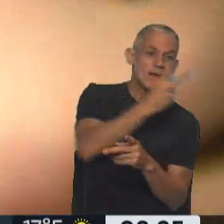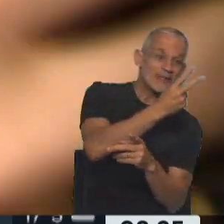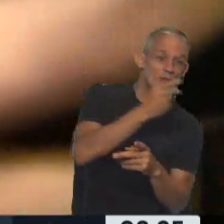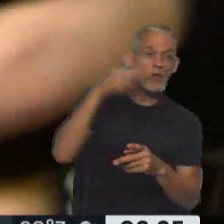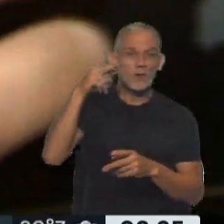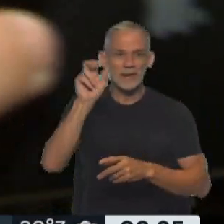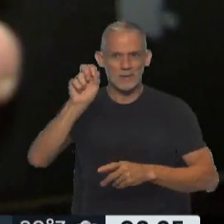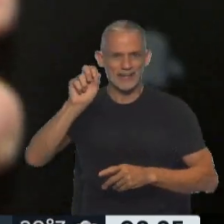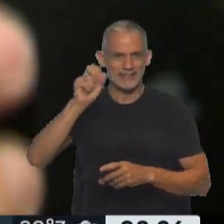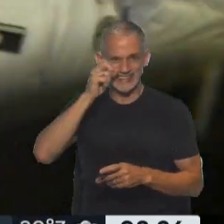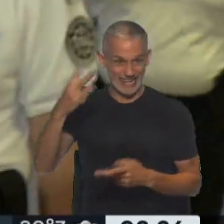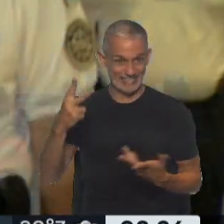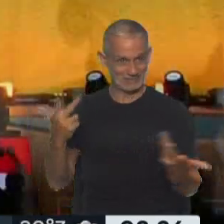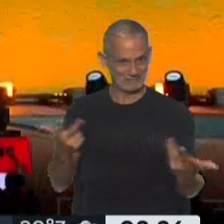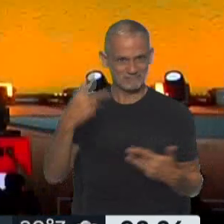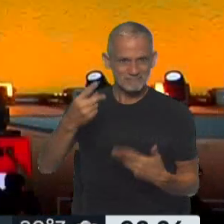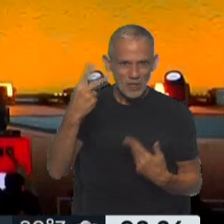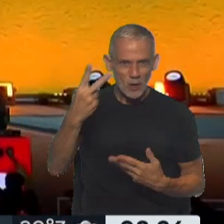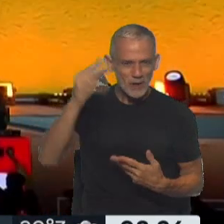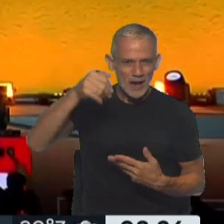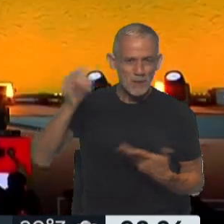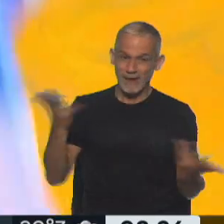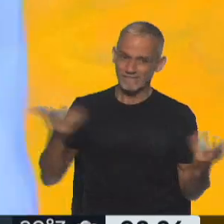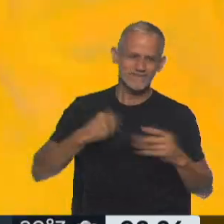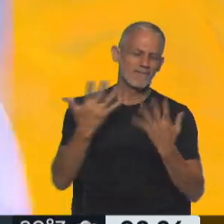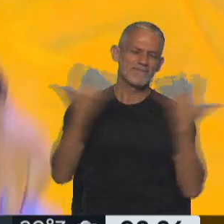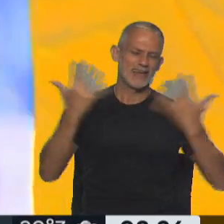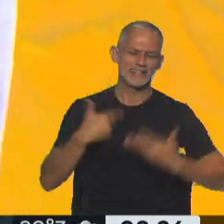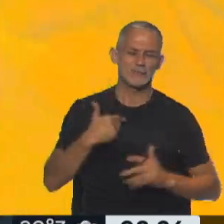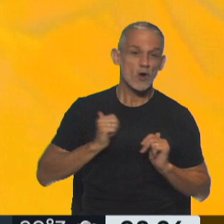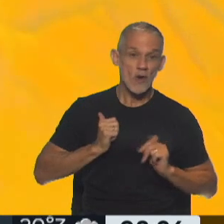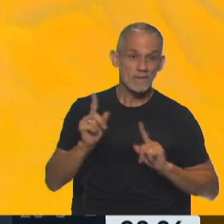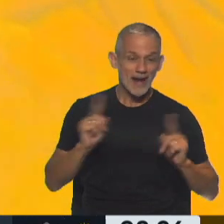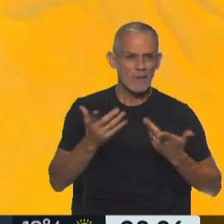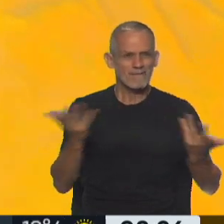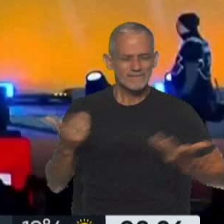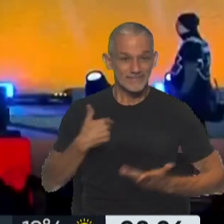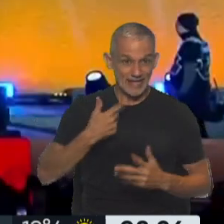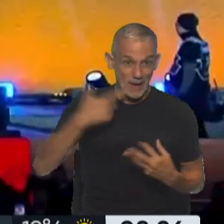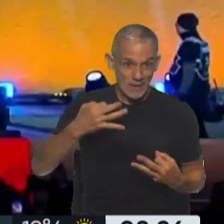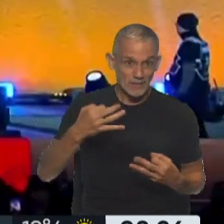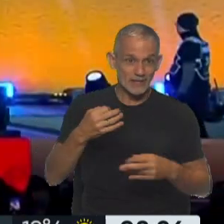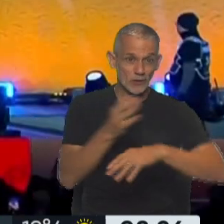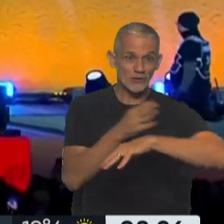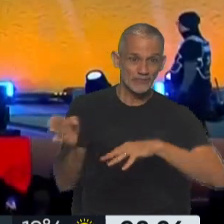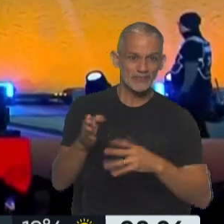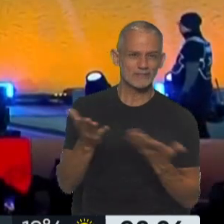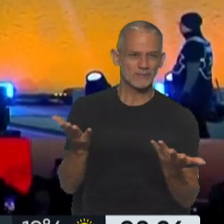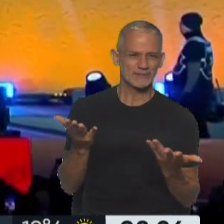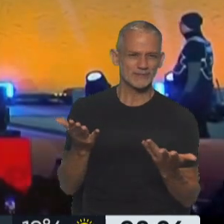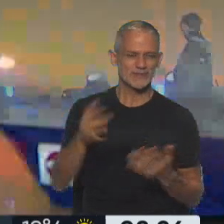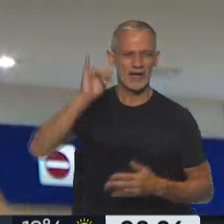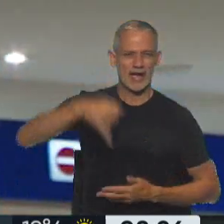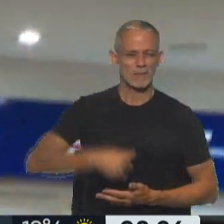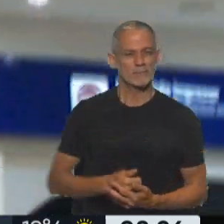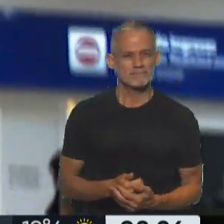2021-2023. Bueno, muy, muy feliz, la verdad. No me esperaba todo esto, así que la verdad que estoy muy, muy contento. Gracias.